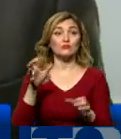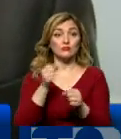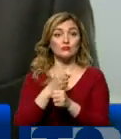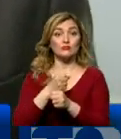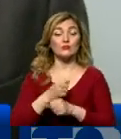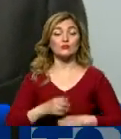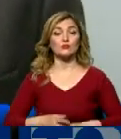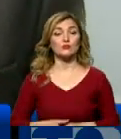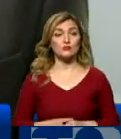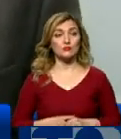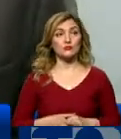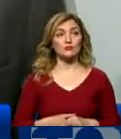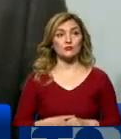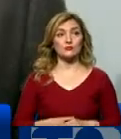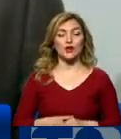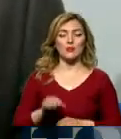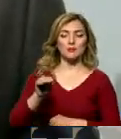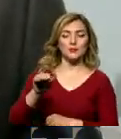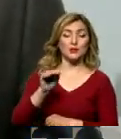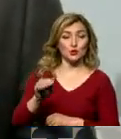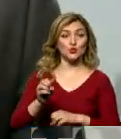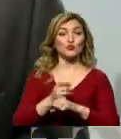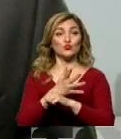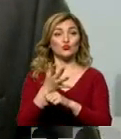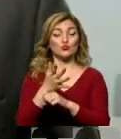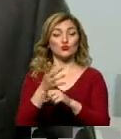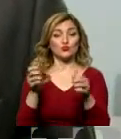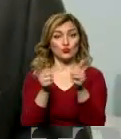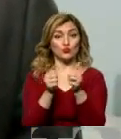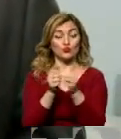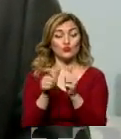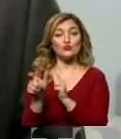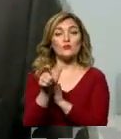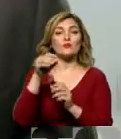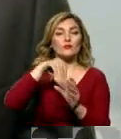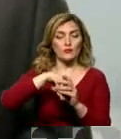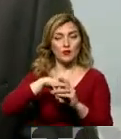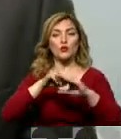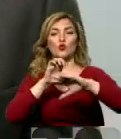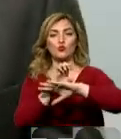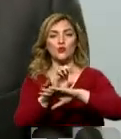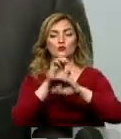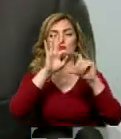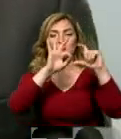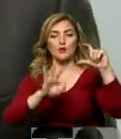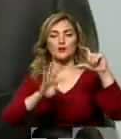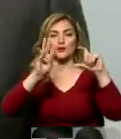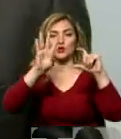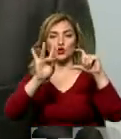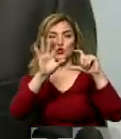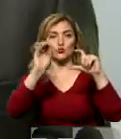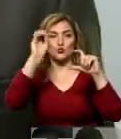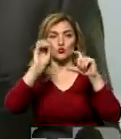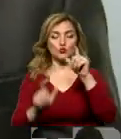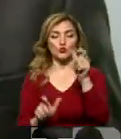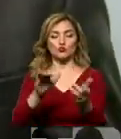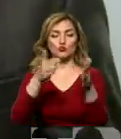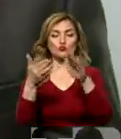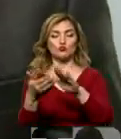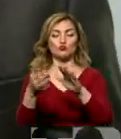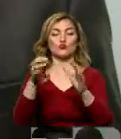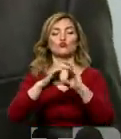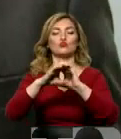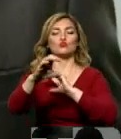realizamos medidas disuasivas. Es un dispositivo que ha permitido en el país reducir un 78% de fallecidos en el transporte público y